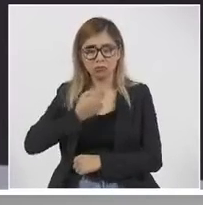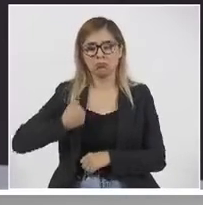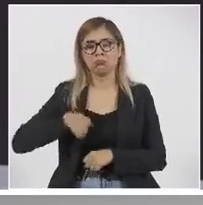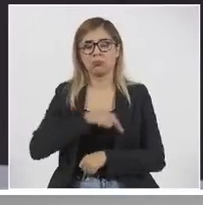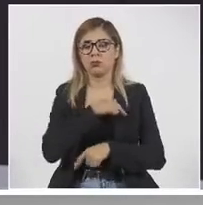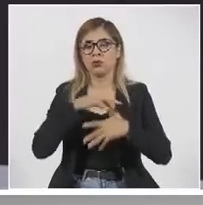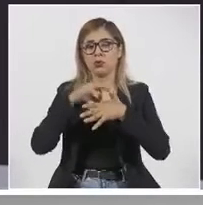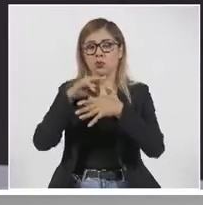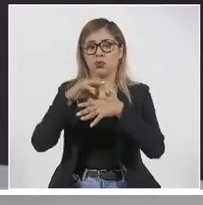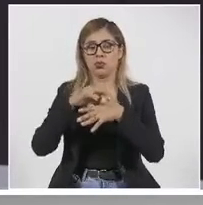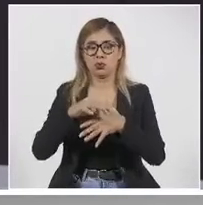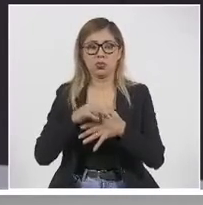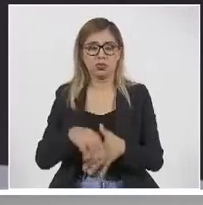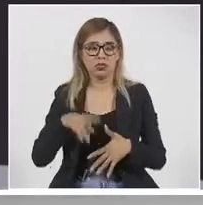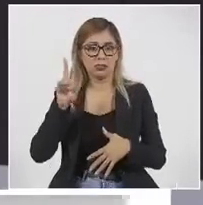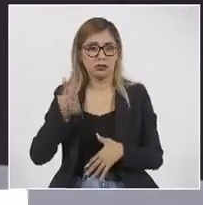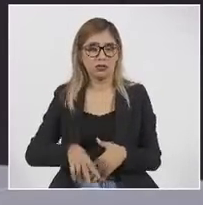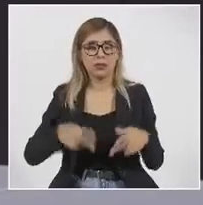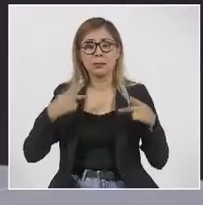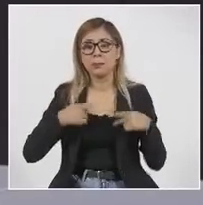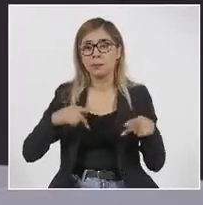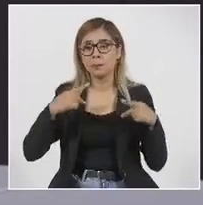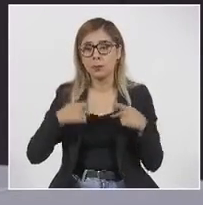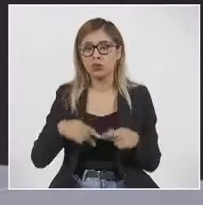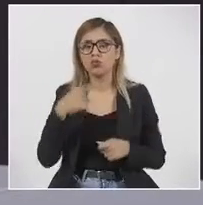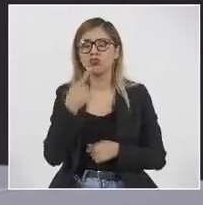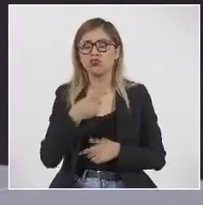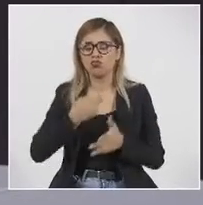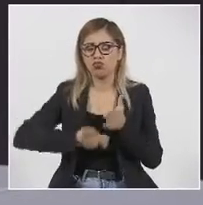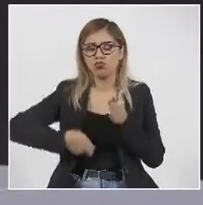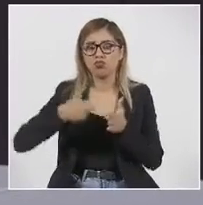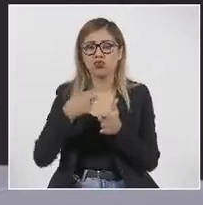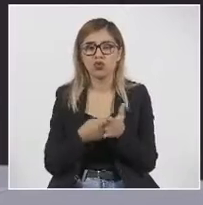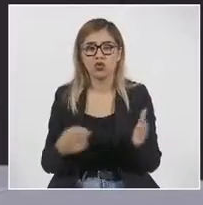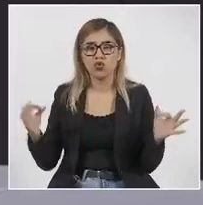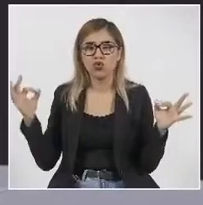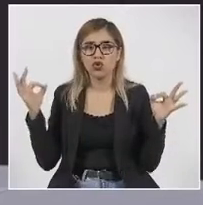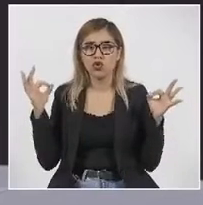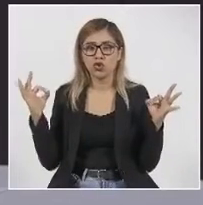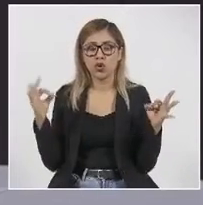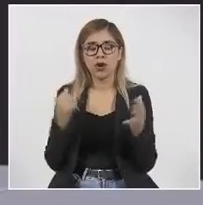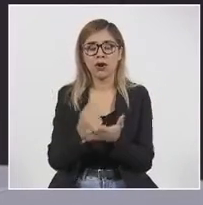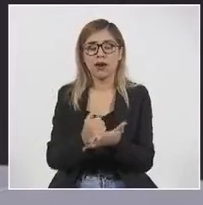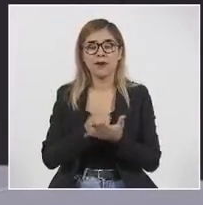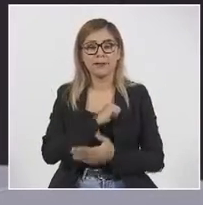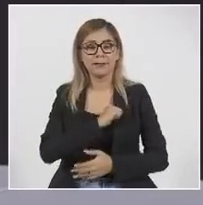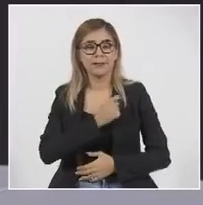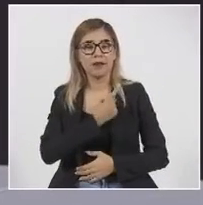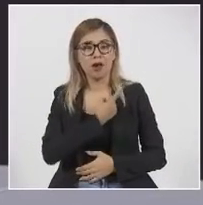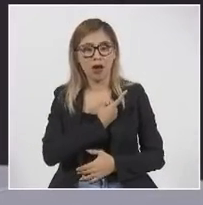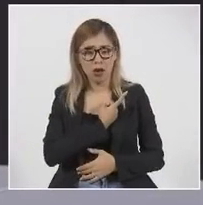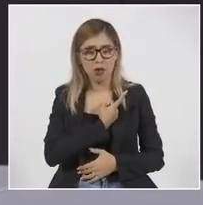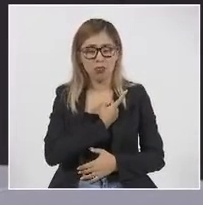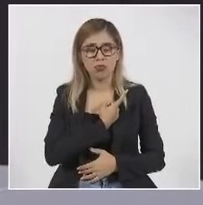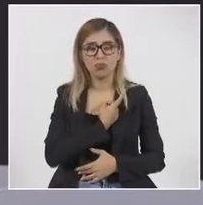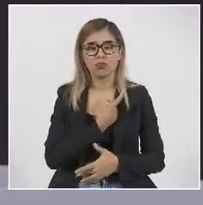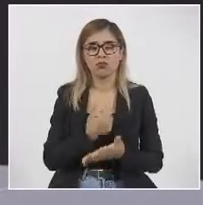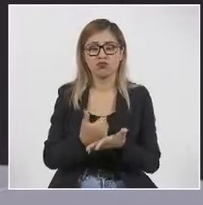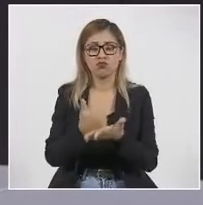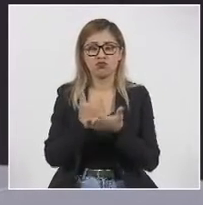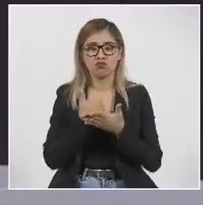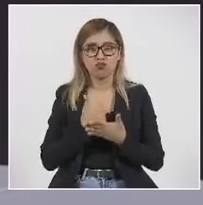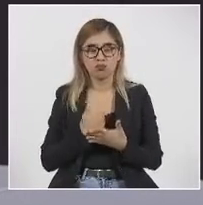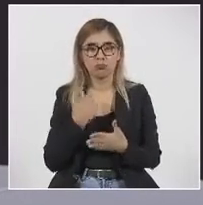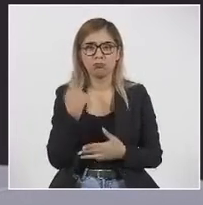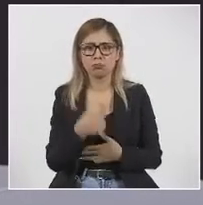de tantos años cómo la gente ha usado la práctica de yoga como una herramienta de salud, desde tratamientos crónicos hasta